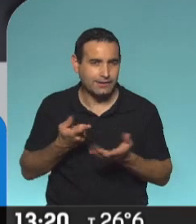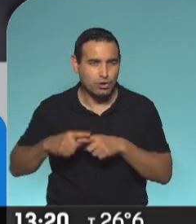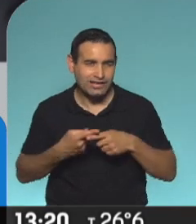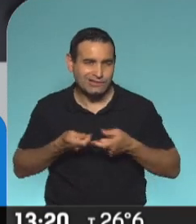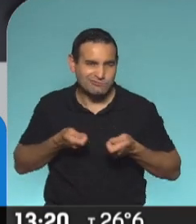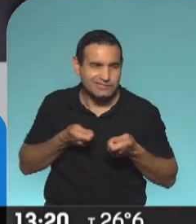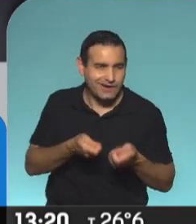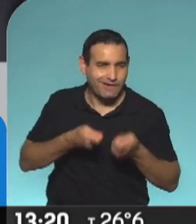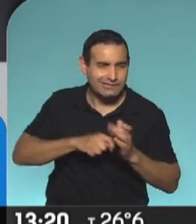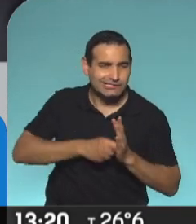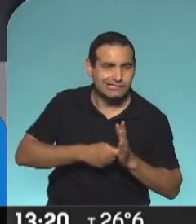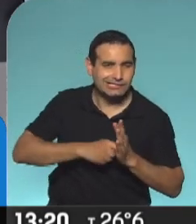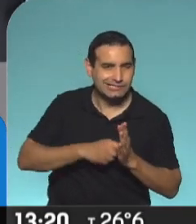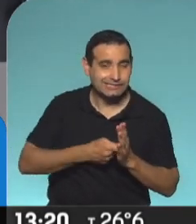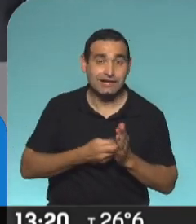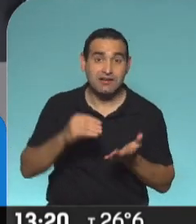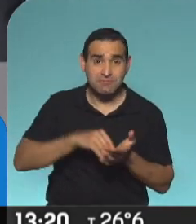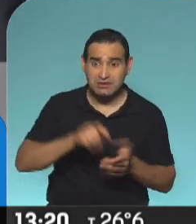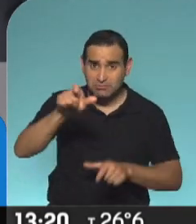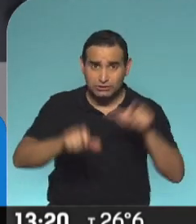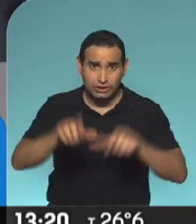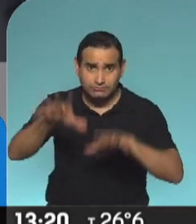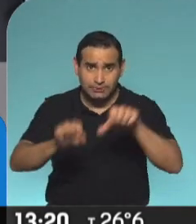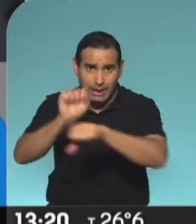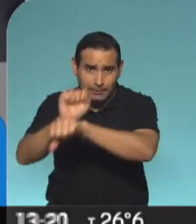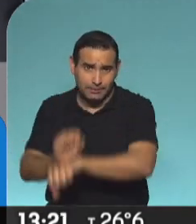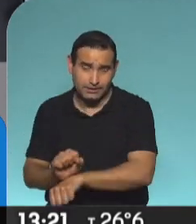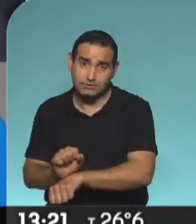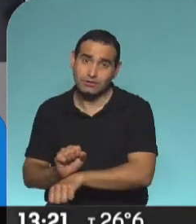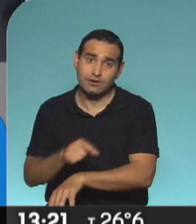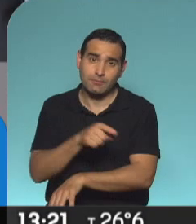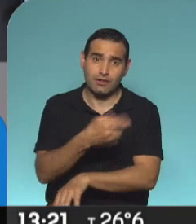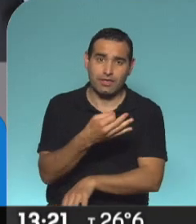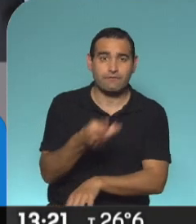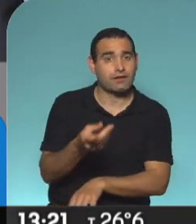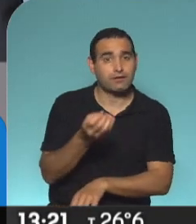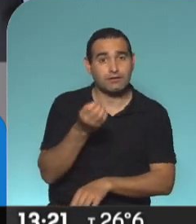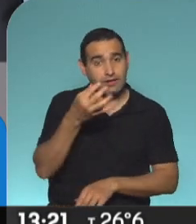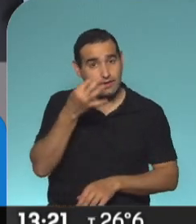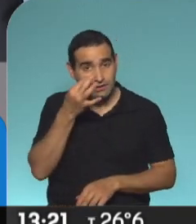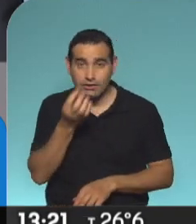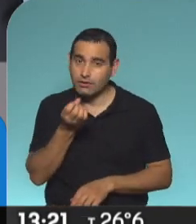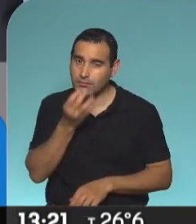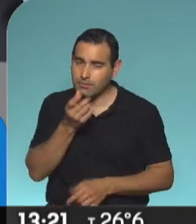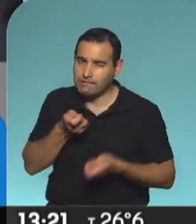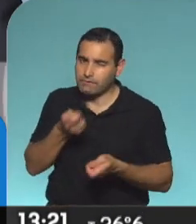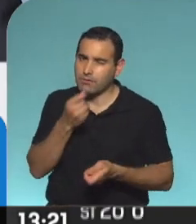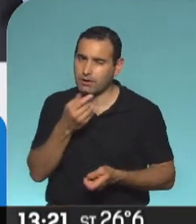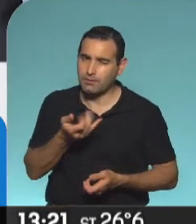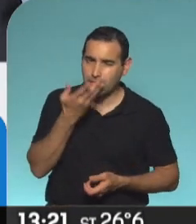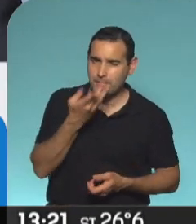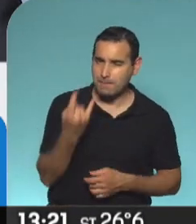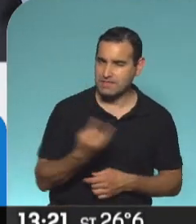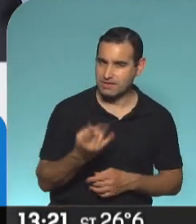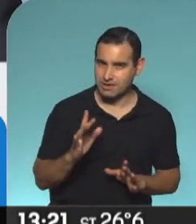presiones, aprietes e incluso que se encarcelaba gente a cambio de que alteren su testimonio o incriminen a tal o cual persona, empresario